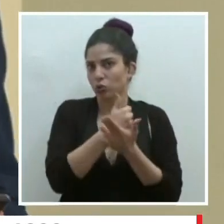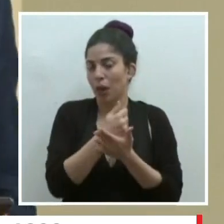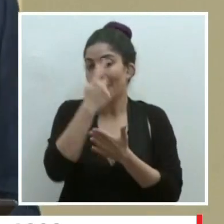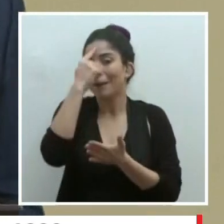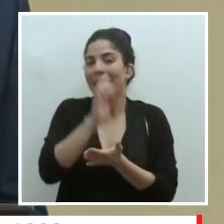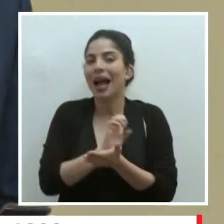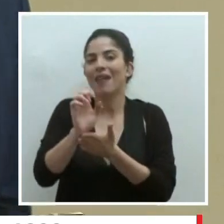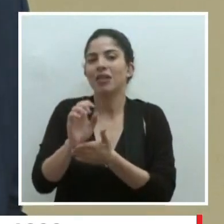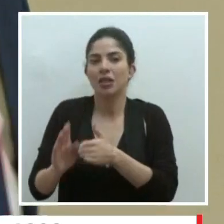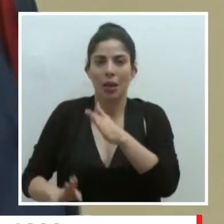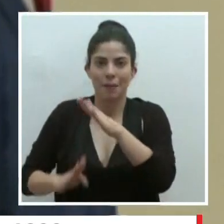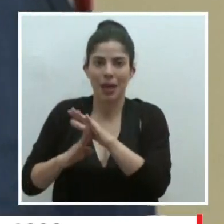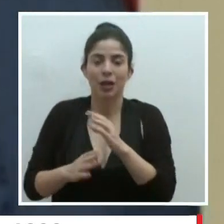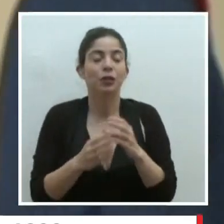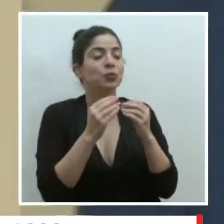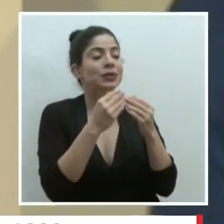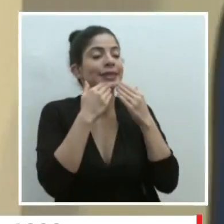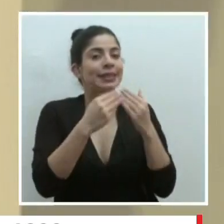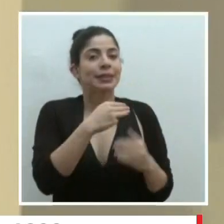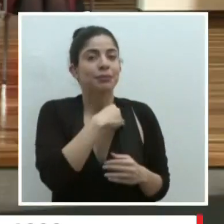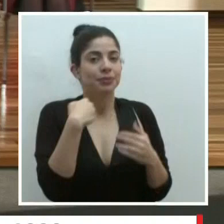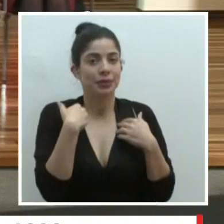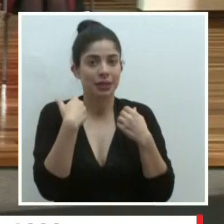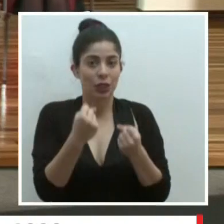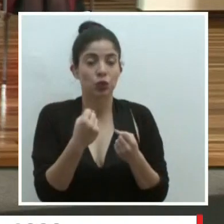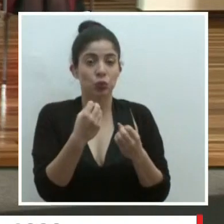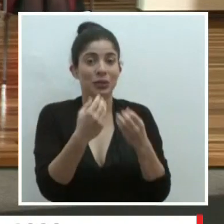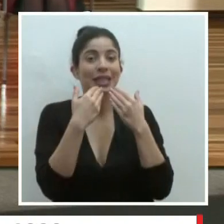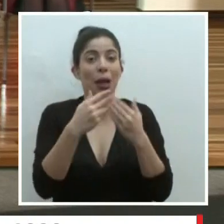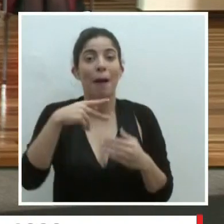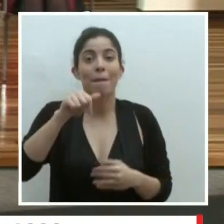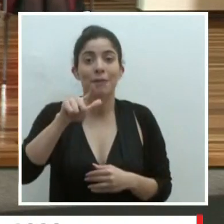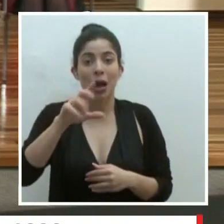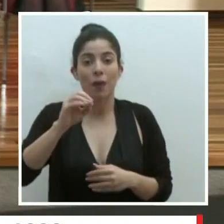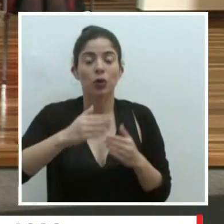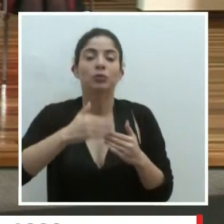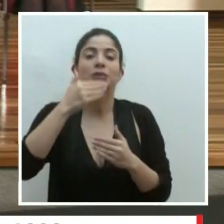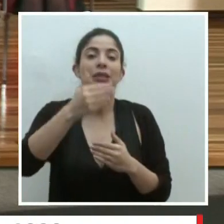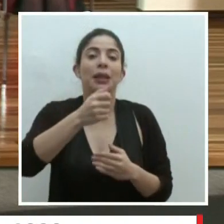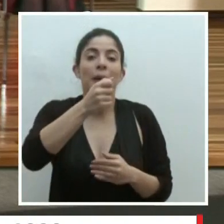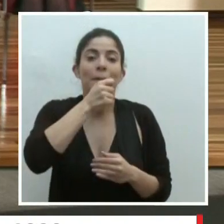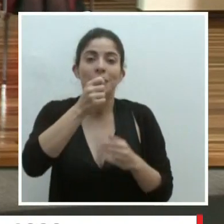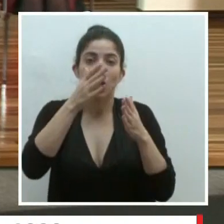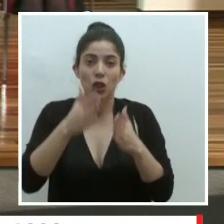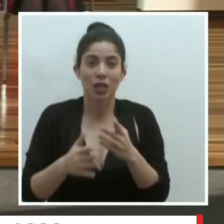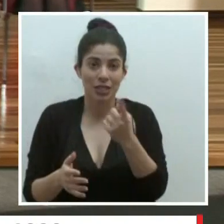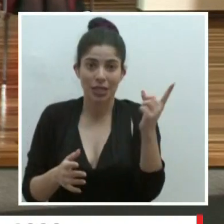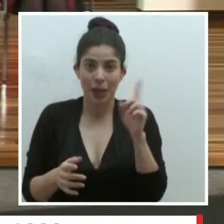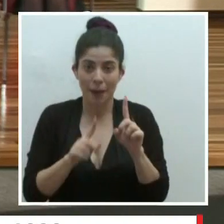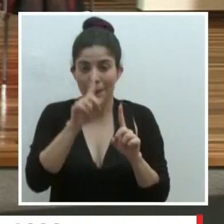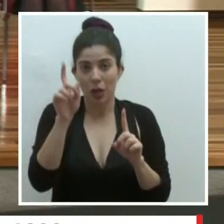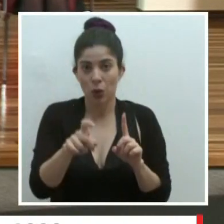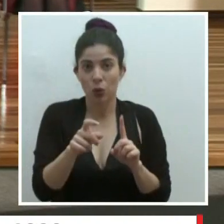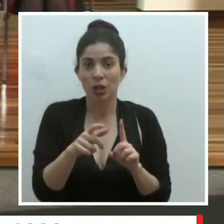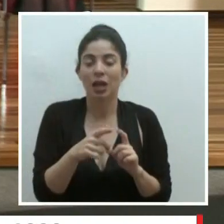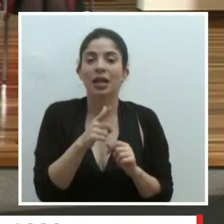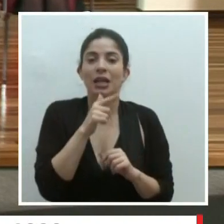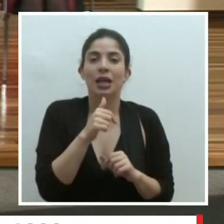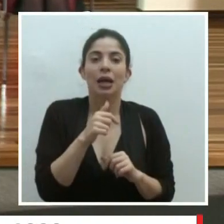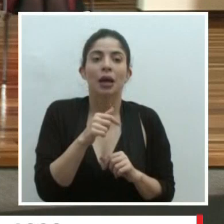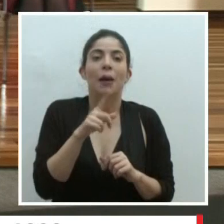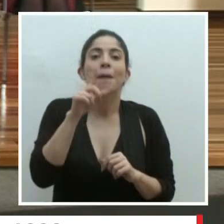evitar ese pico. Muchas gracias al ministro de Salud, muchas gracias a Pablo. El siguiente colega en realizar sus consultas es...